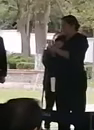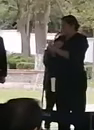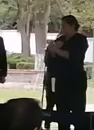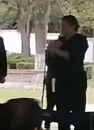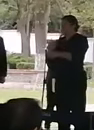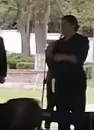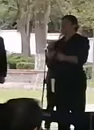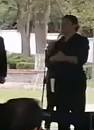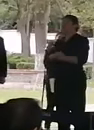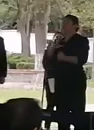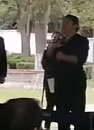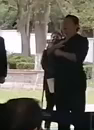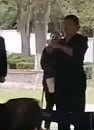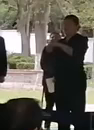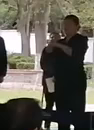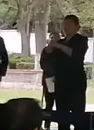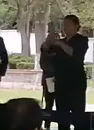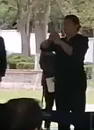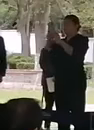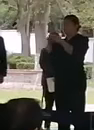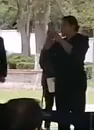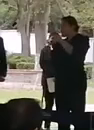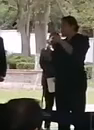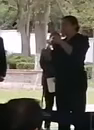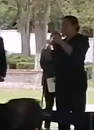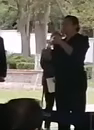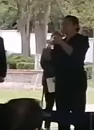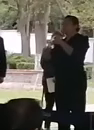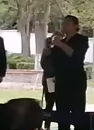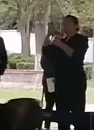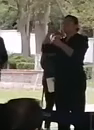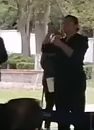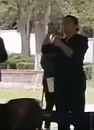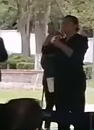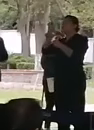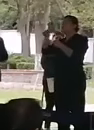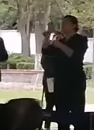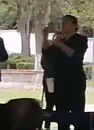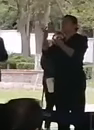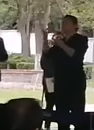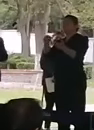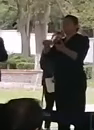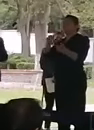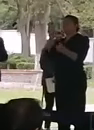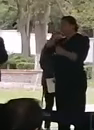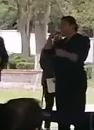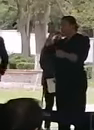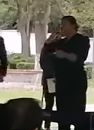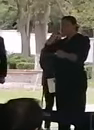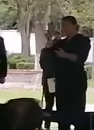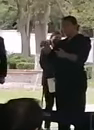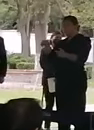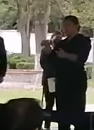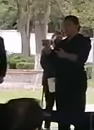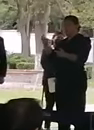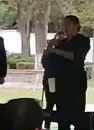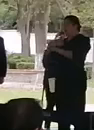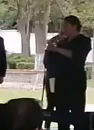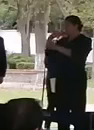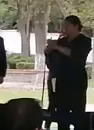otros en el sureste, como en Tabasco y también en Campeche, donde no hay la violencia ni el crimen